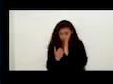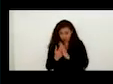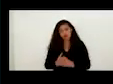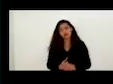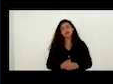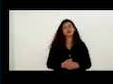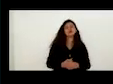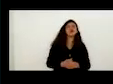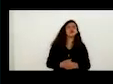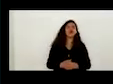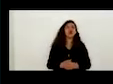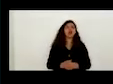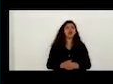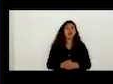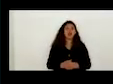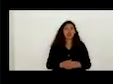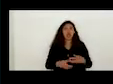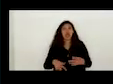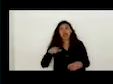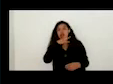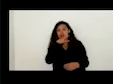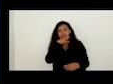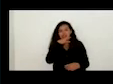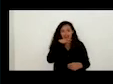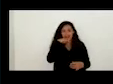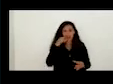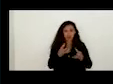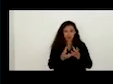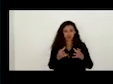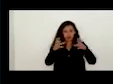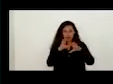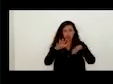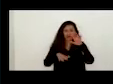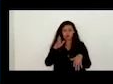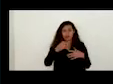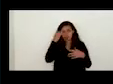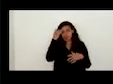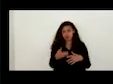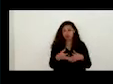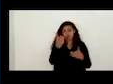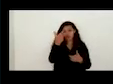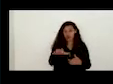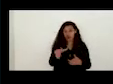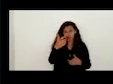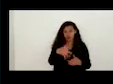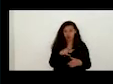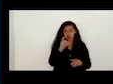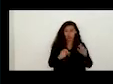Los pimientos, que en general a veces por temporada son muy baratos y dependiendo de algunas